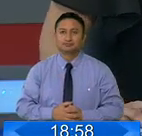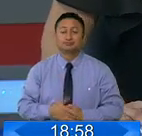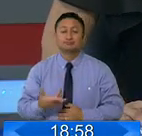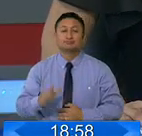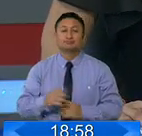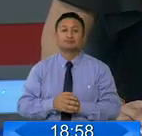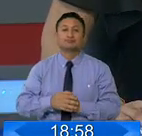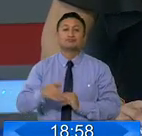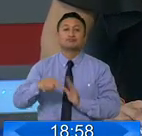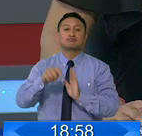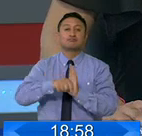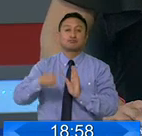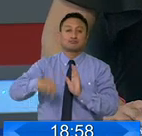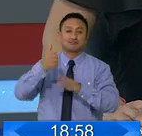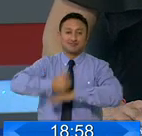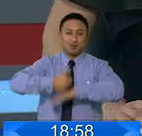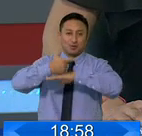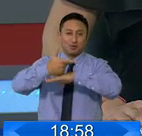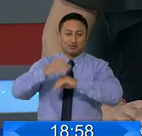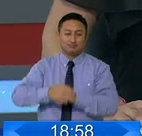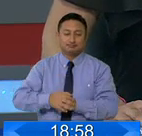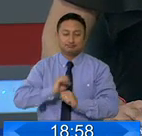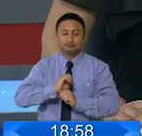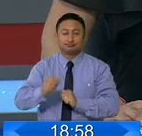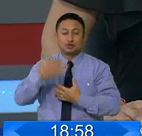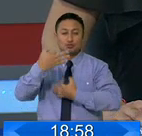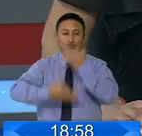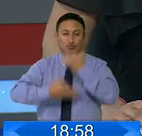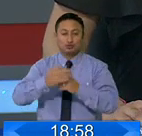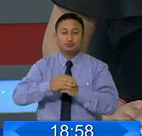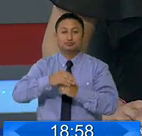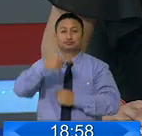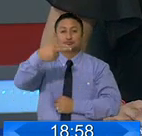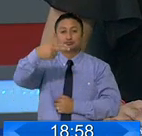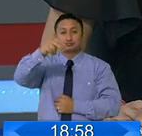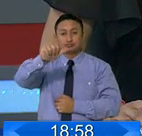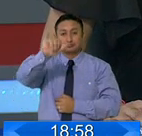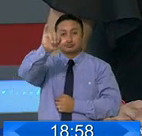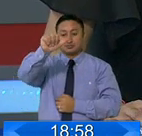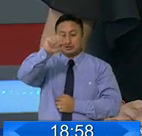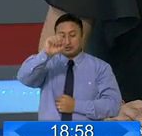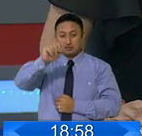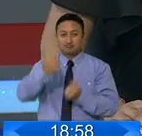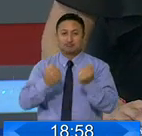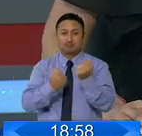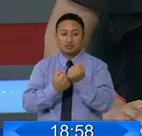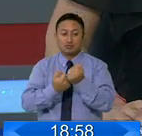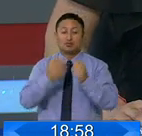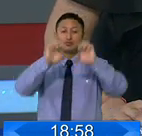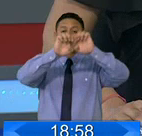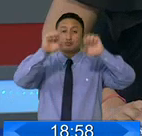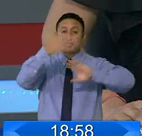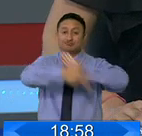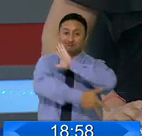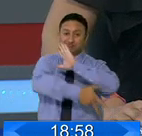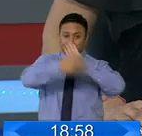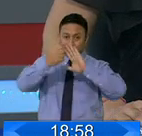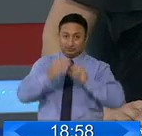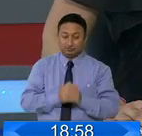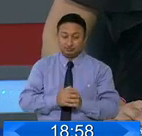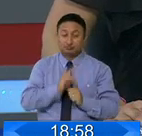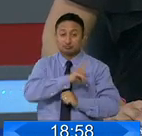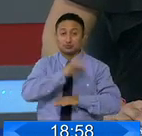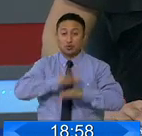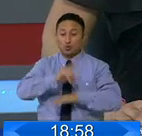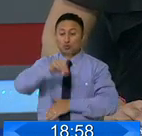El Tribunal Internacional, auspiciado por la Corte Permanente de Arbitraje de La Haya, falló a favor de la petrolera estadounidense Chevron. Se